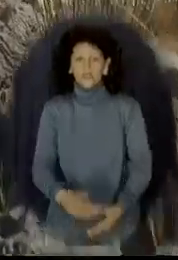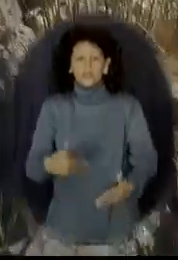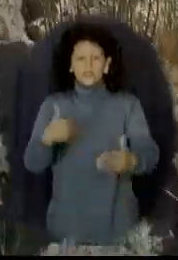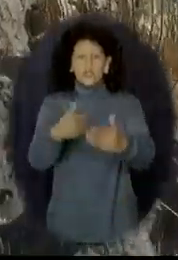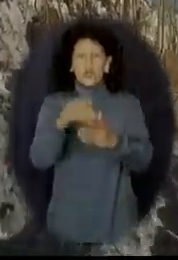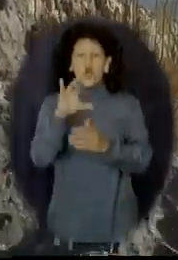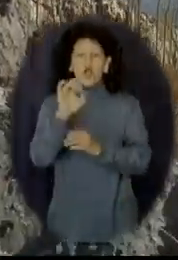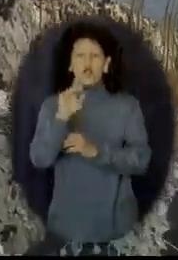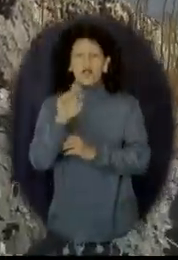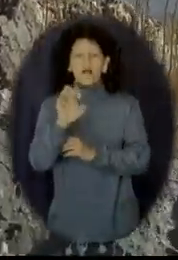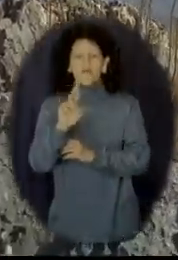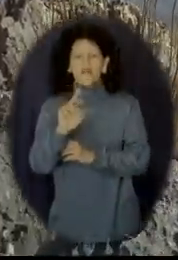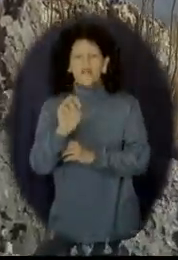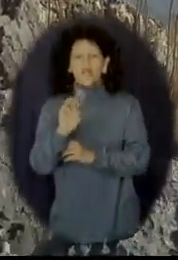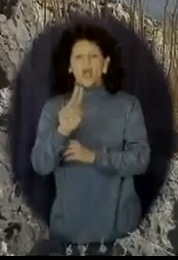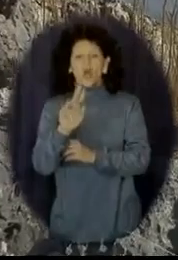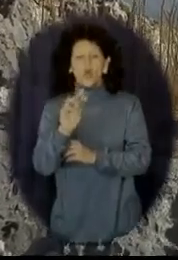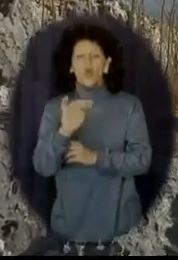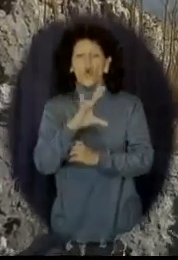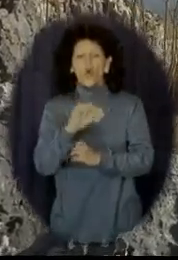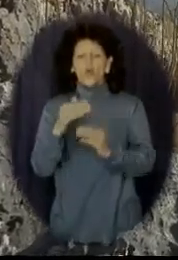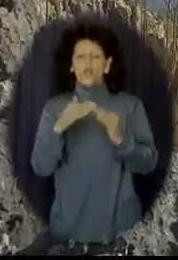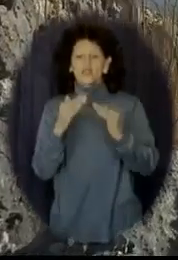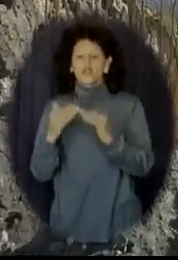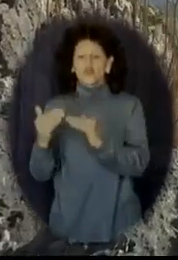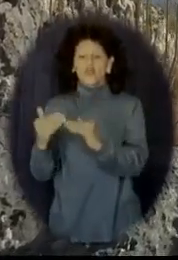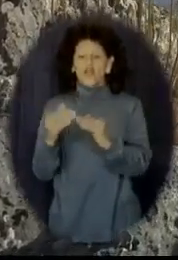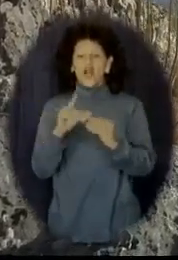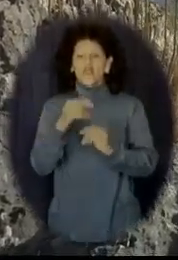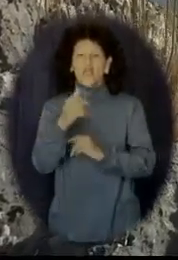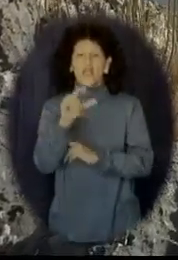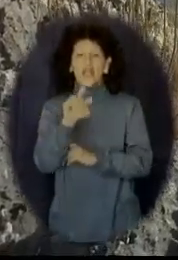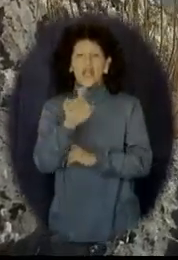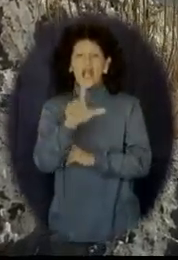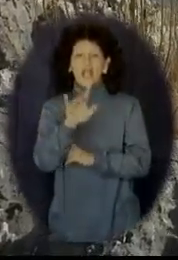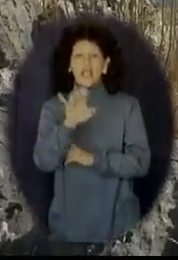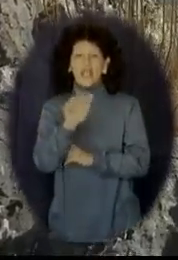Y llegó a Capernaum, una ciudad de Galilea.